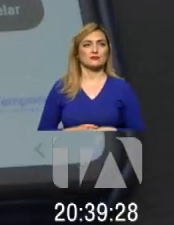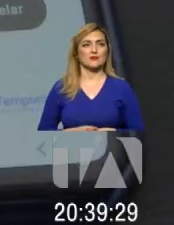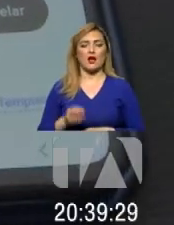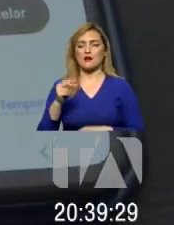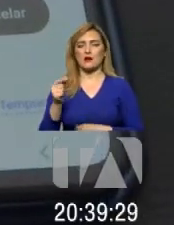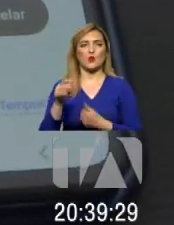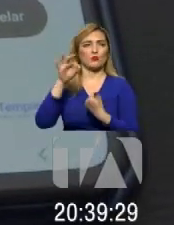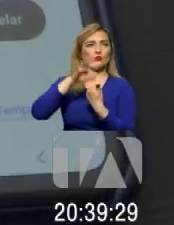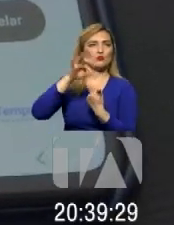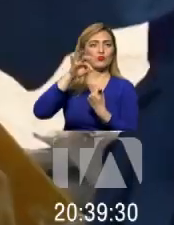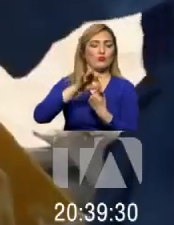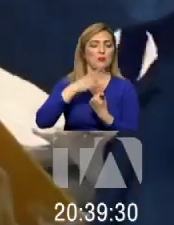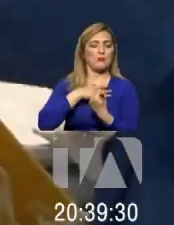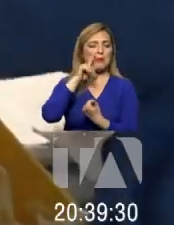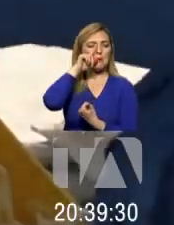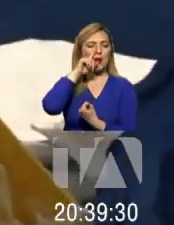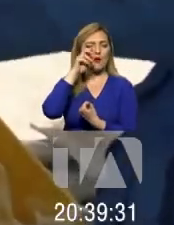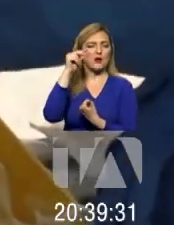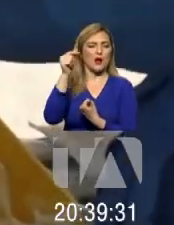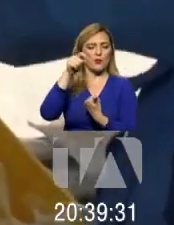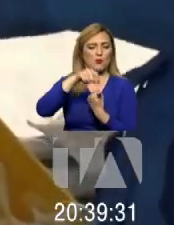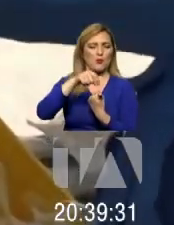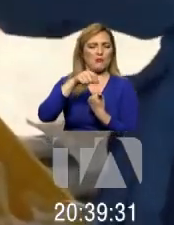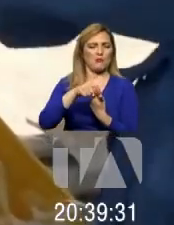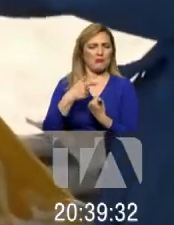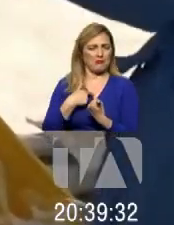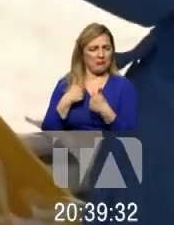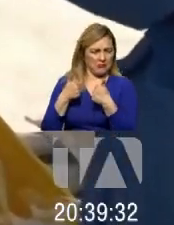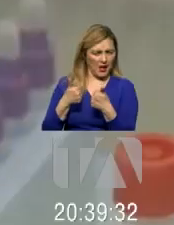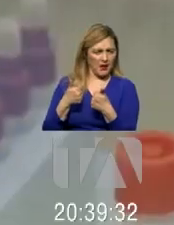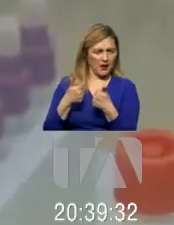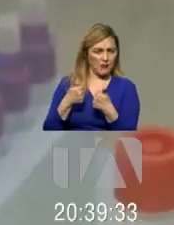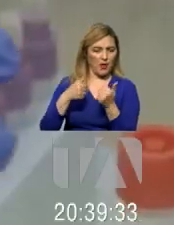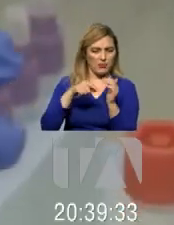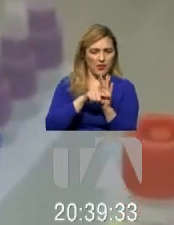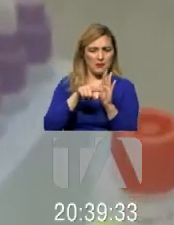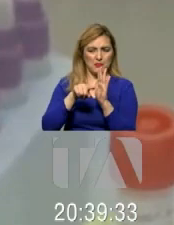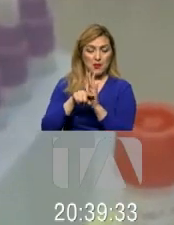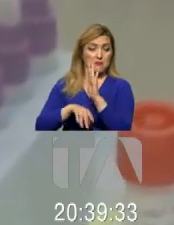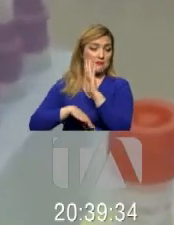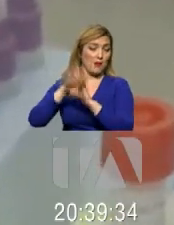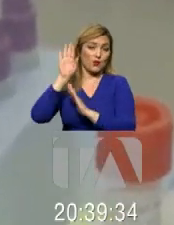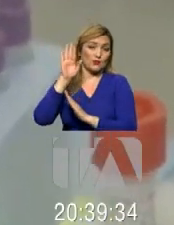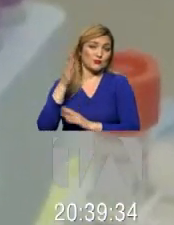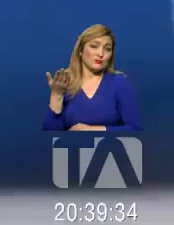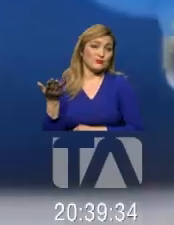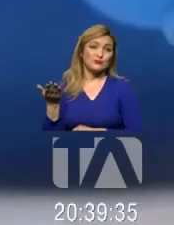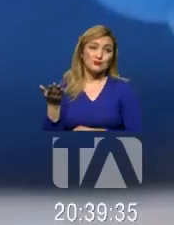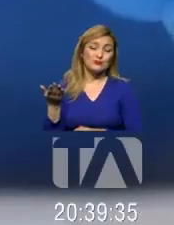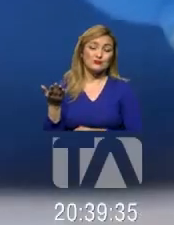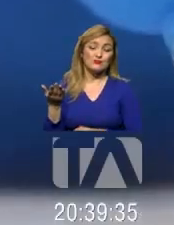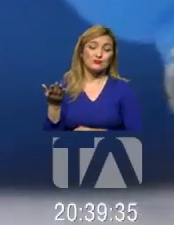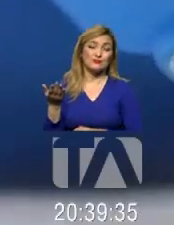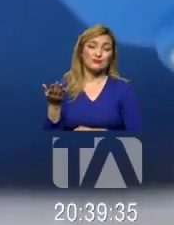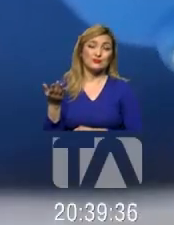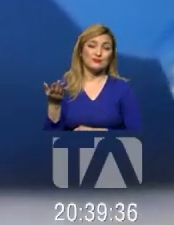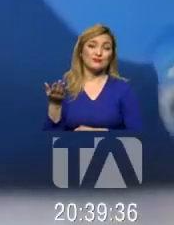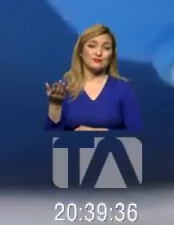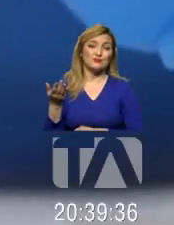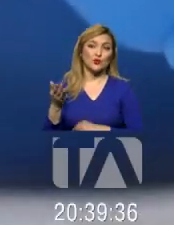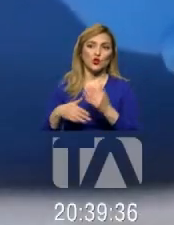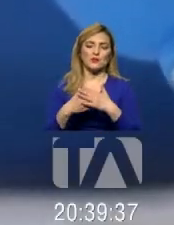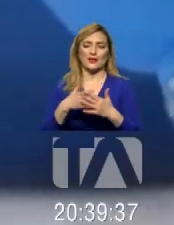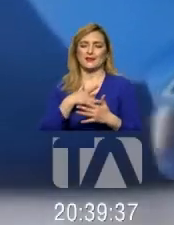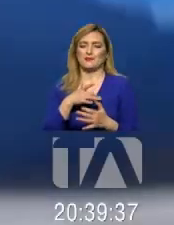prueba rápida a todos mis empleados, ya que si es que me salen negativos un gran porcentaje, no quisiera dar esa falsa